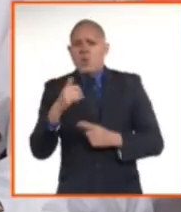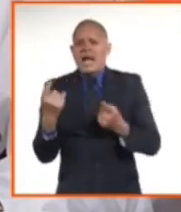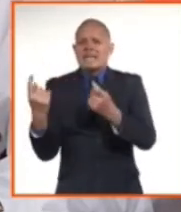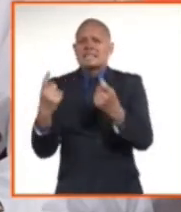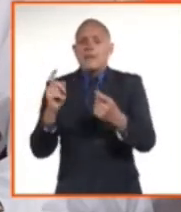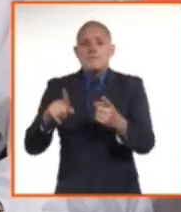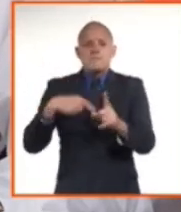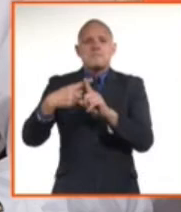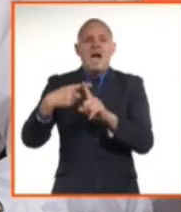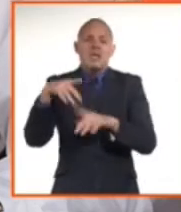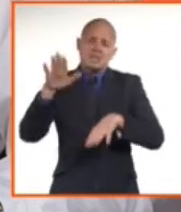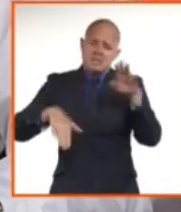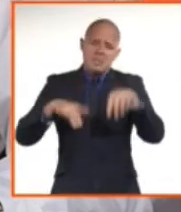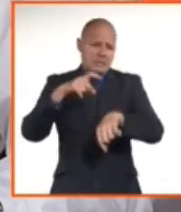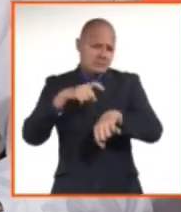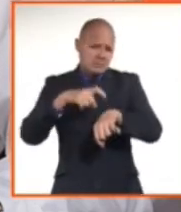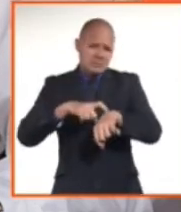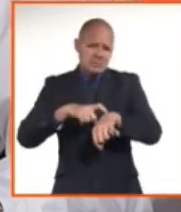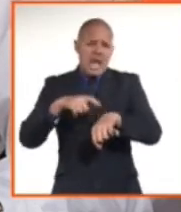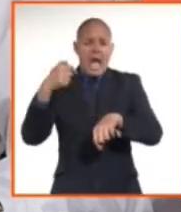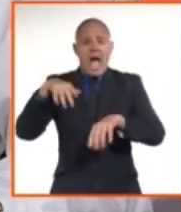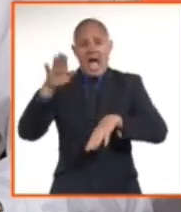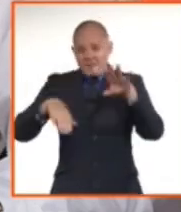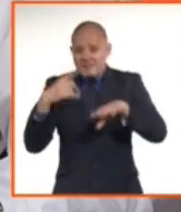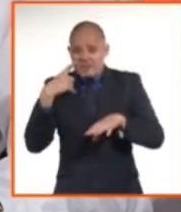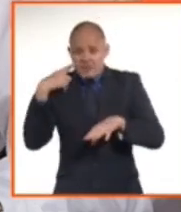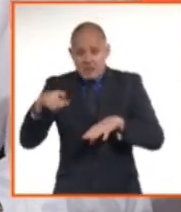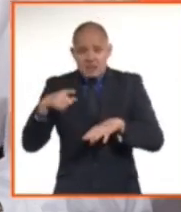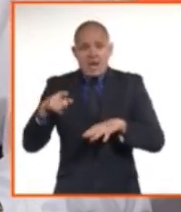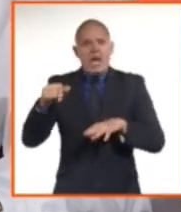en los diferentes horarios del día, con casi más de 100 megawatts